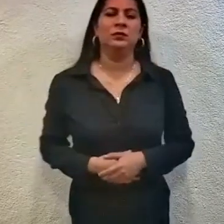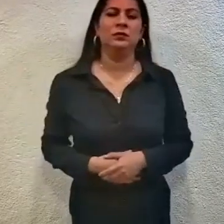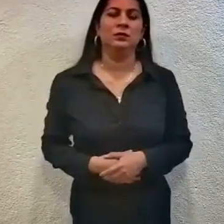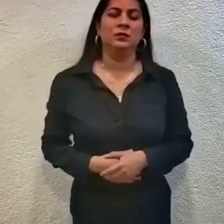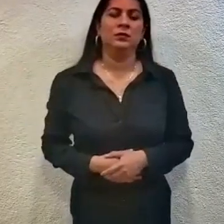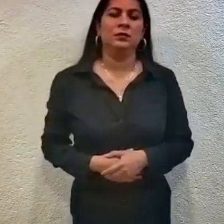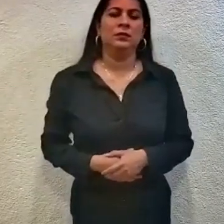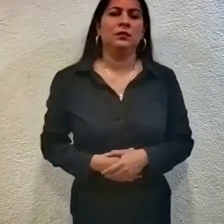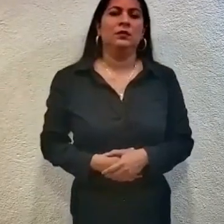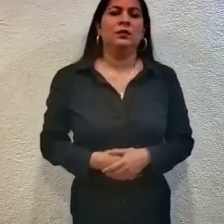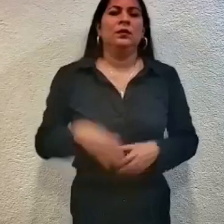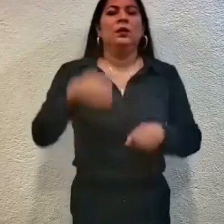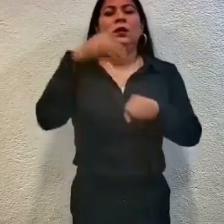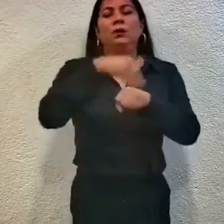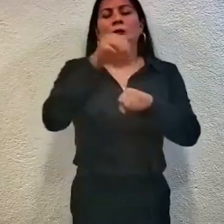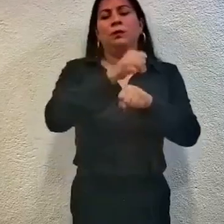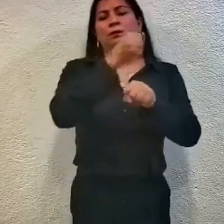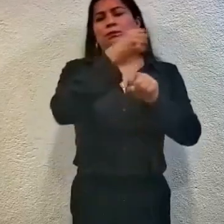TEE/GEC/212/2024,